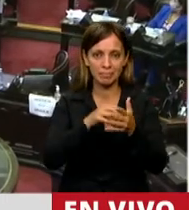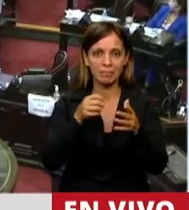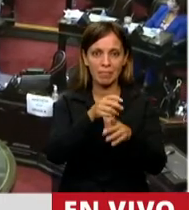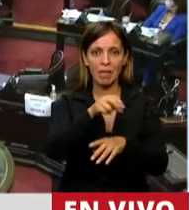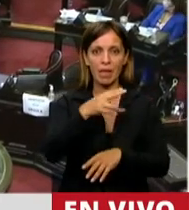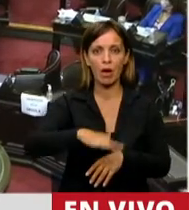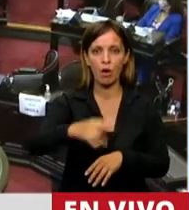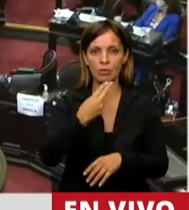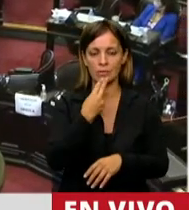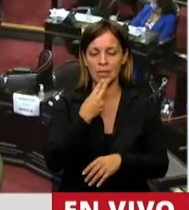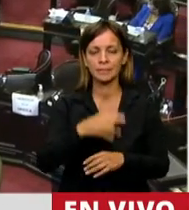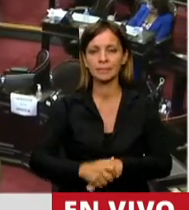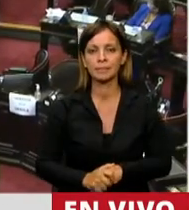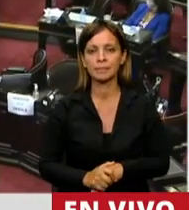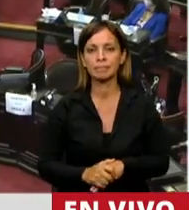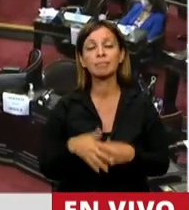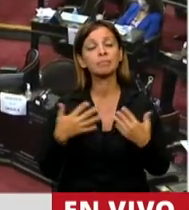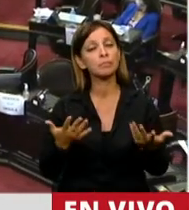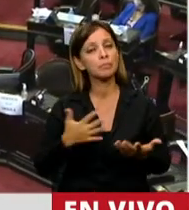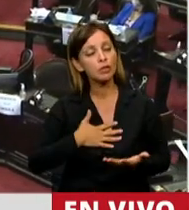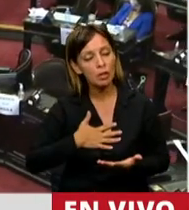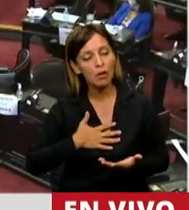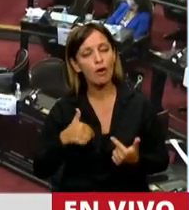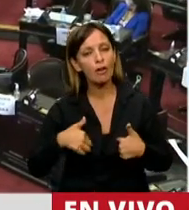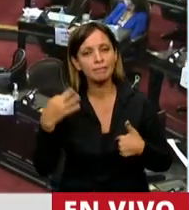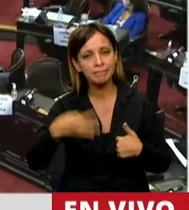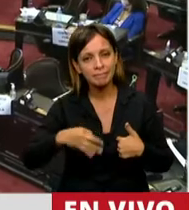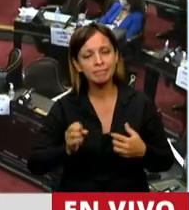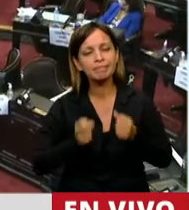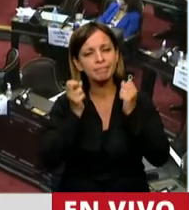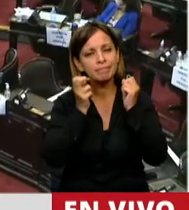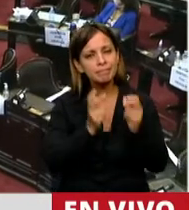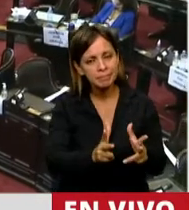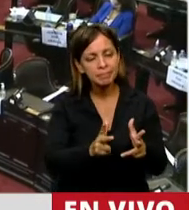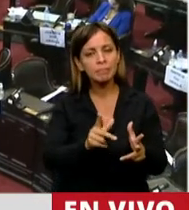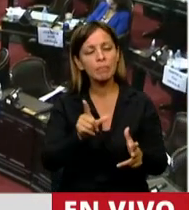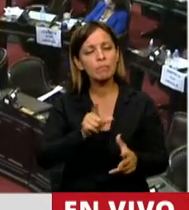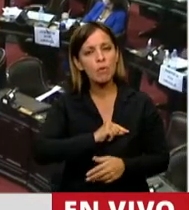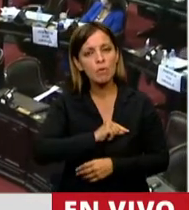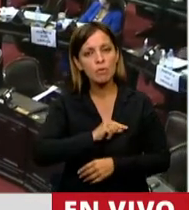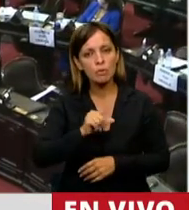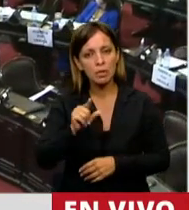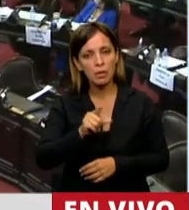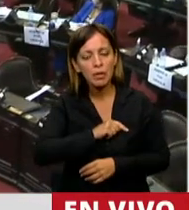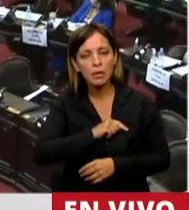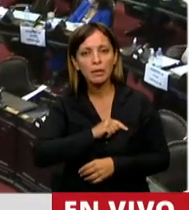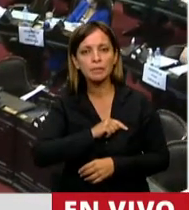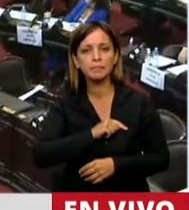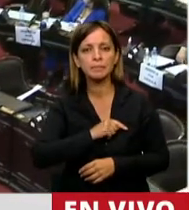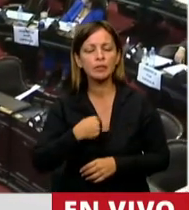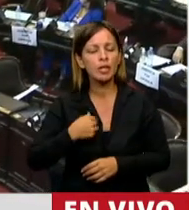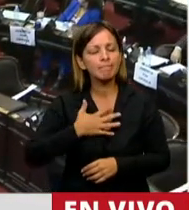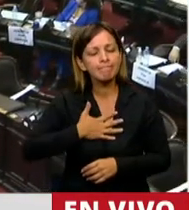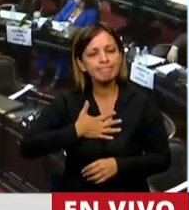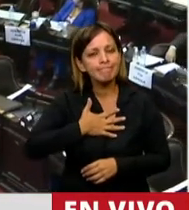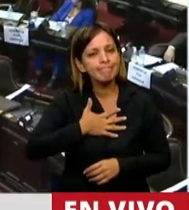Por eso no puedo dejar hoy de manifestar con mucho dolor que siento que